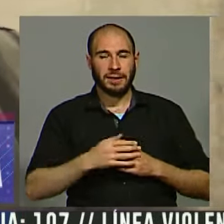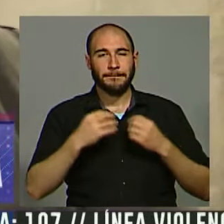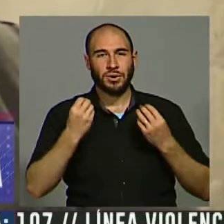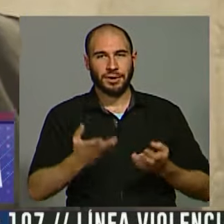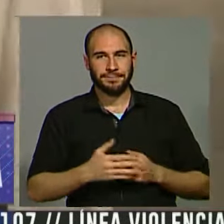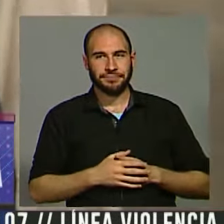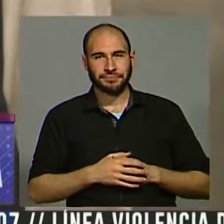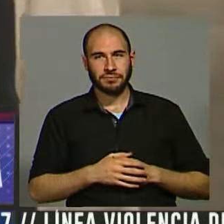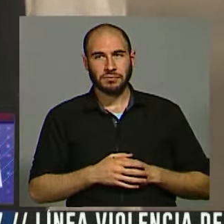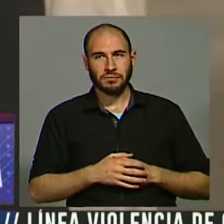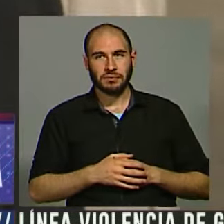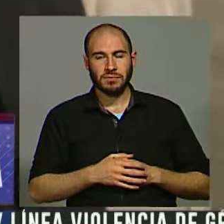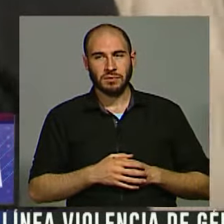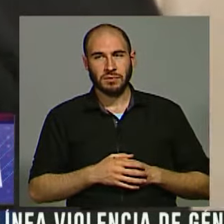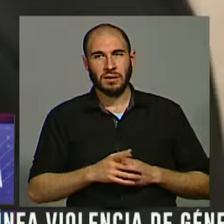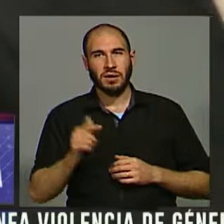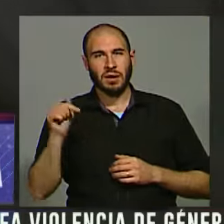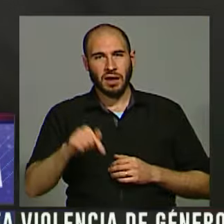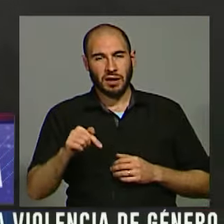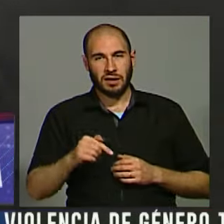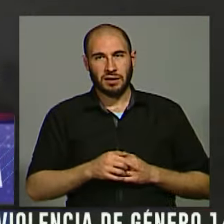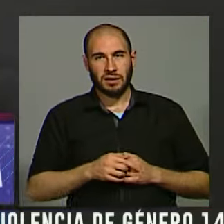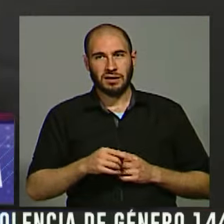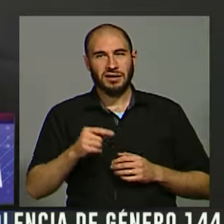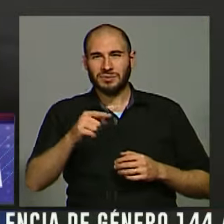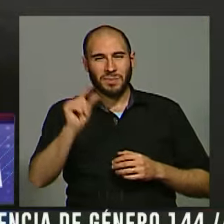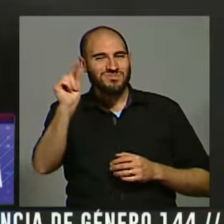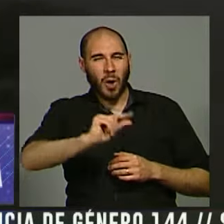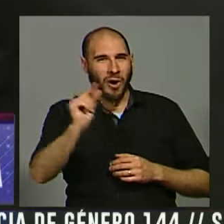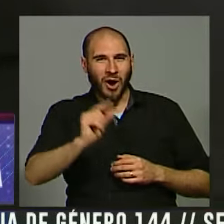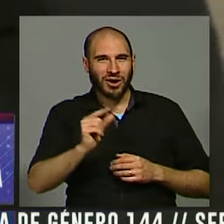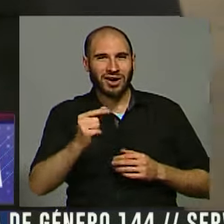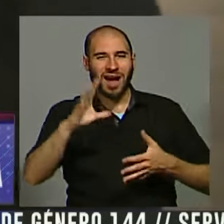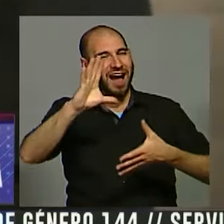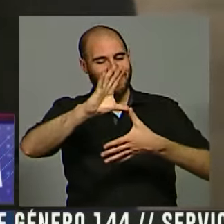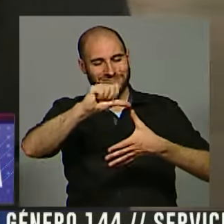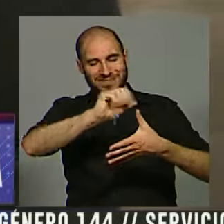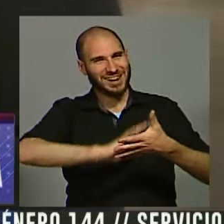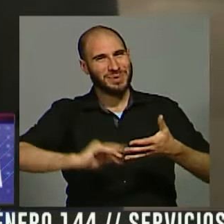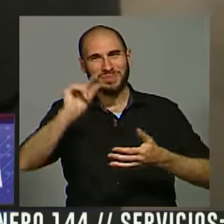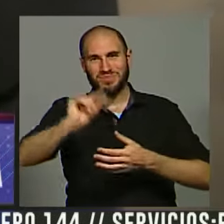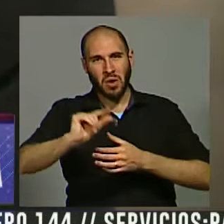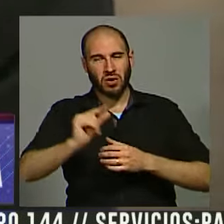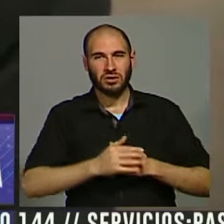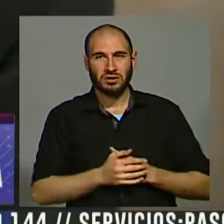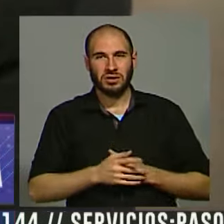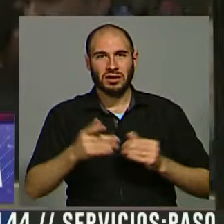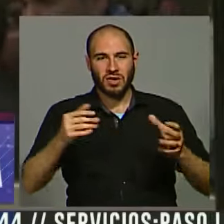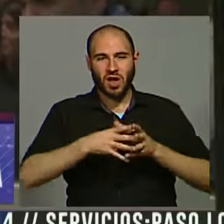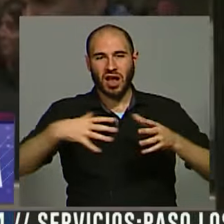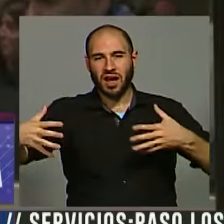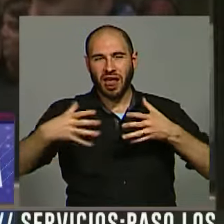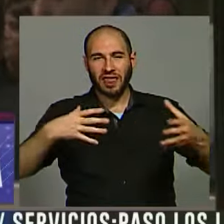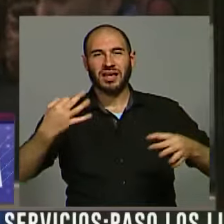porque se encuentran muy pocos casos en América Latina con las dimensiones de